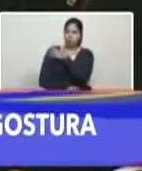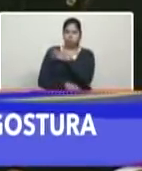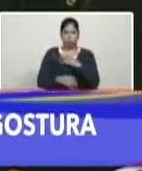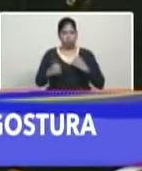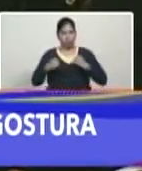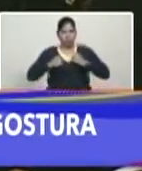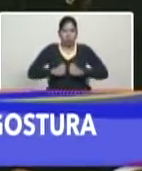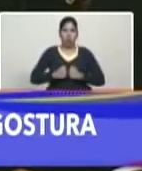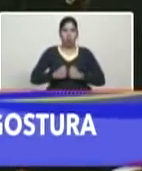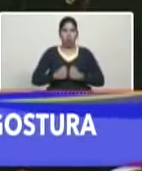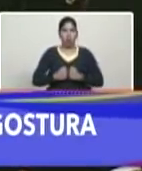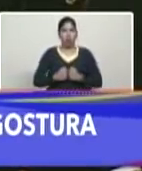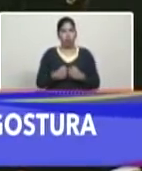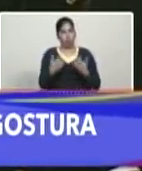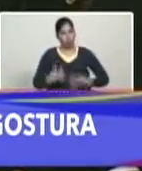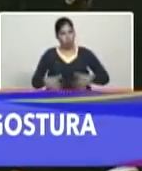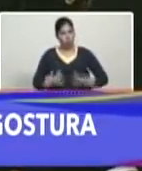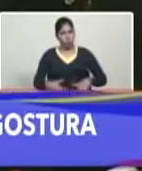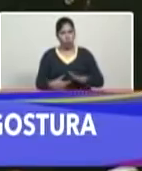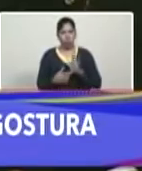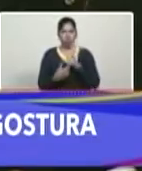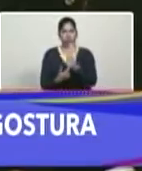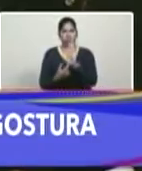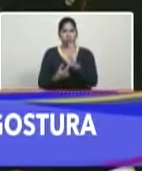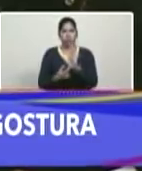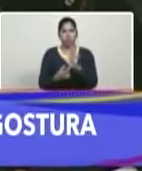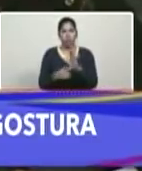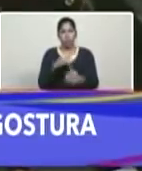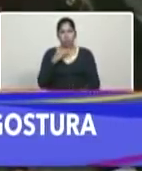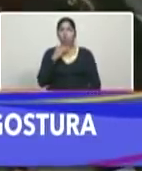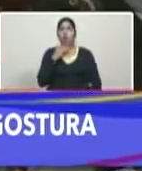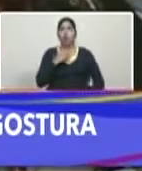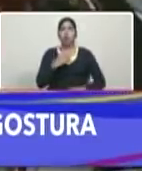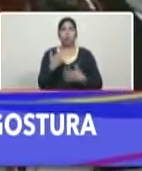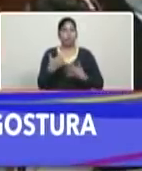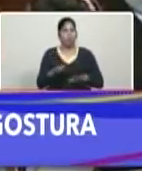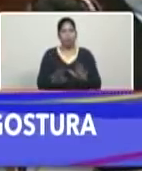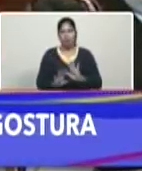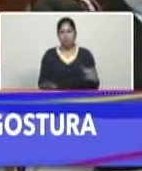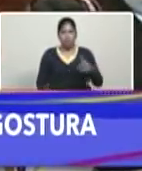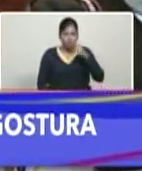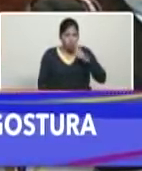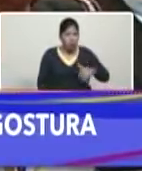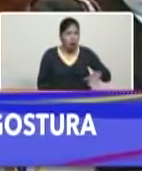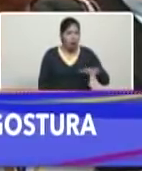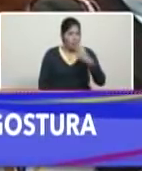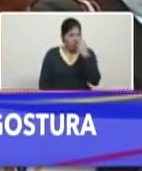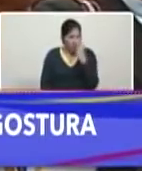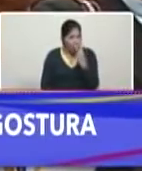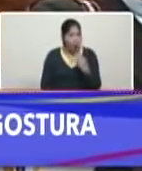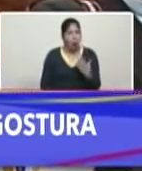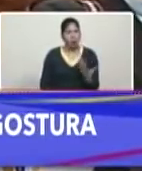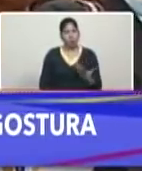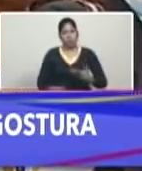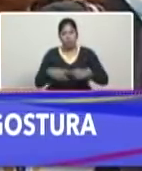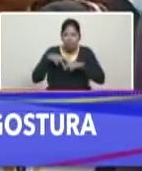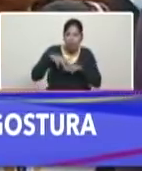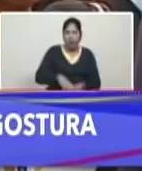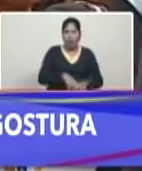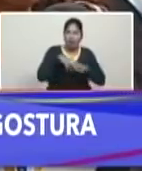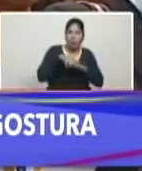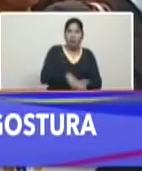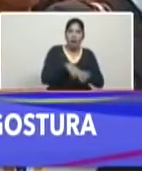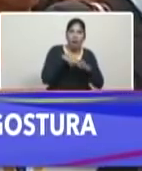de esa unión espiritual y moral que se había logrado entre el pueblo pobre, luchador de a pie, explotado durante